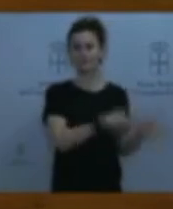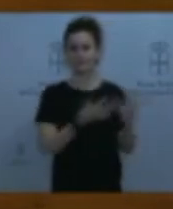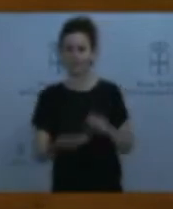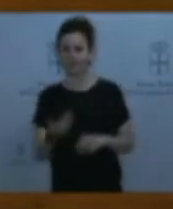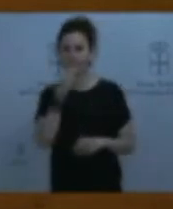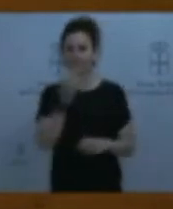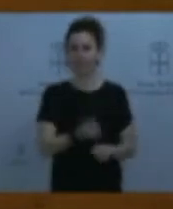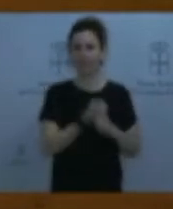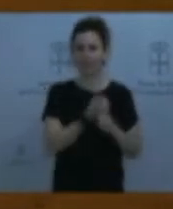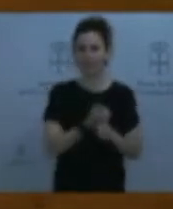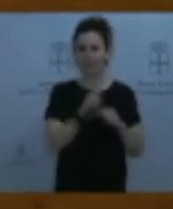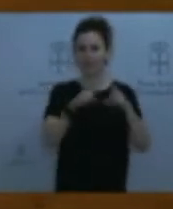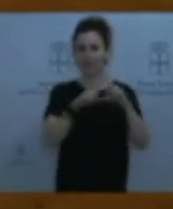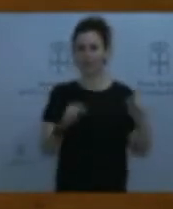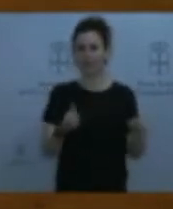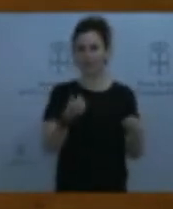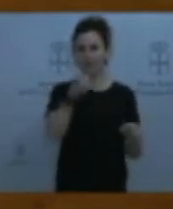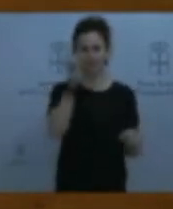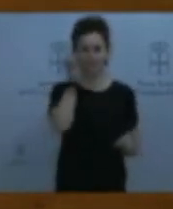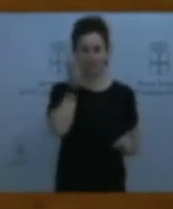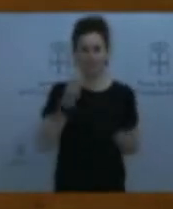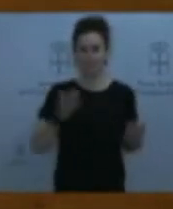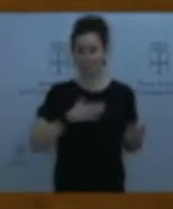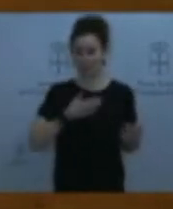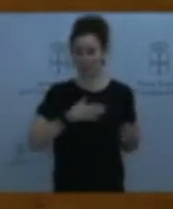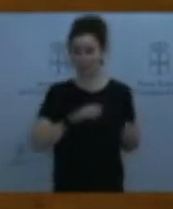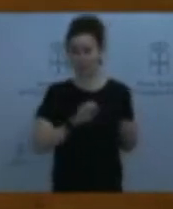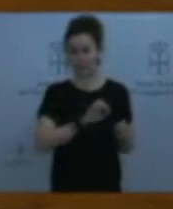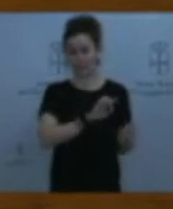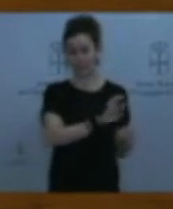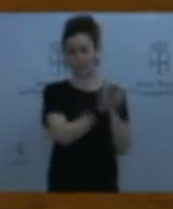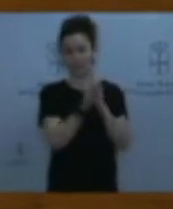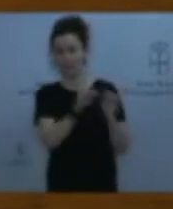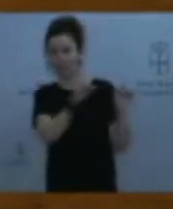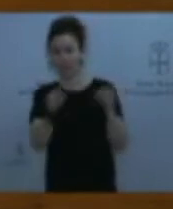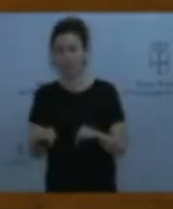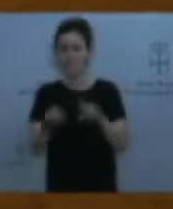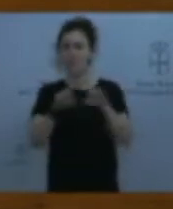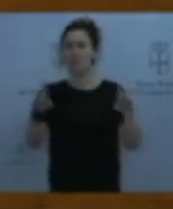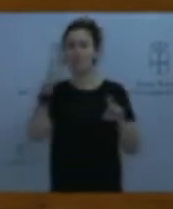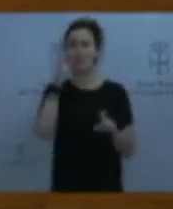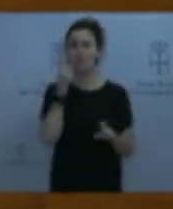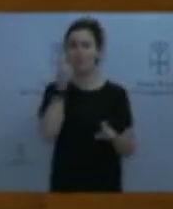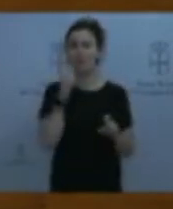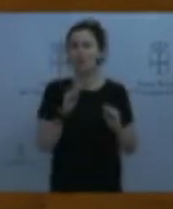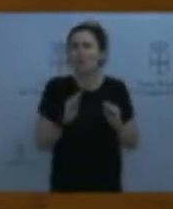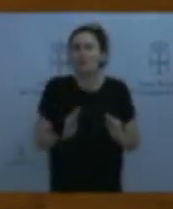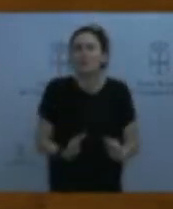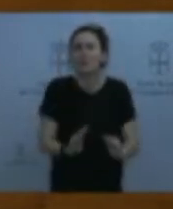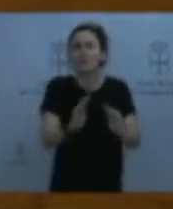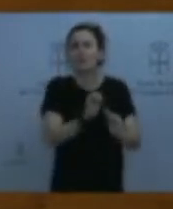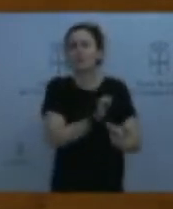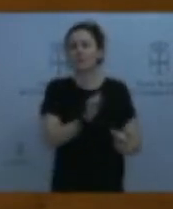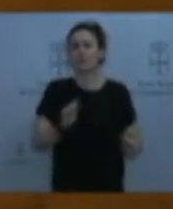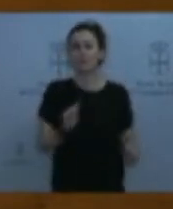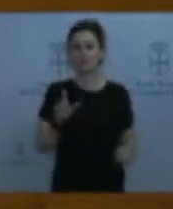ahorros de todos los asturianos en un banco privado, en Liberbank, y el permitir pasar a manos de terceros una colección de arte que tendría que ser